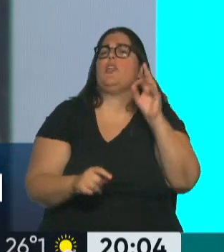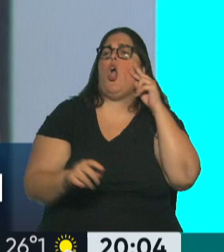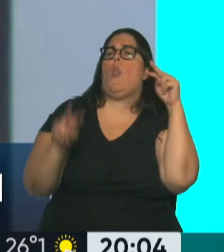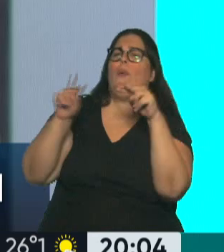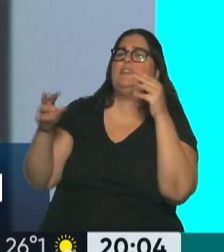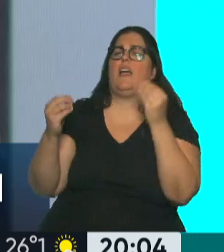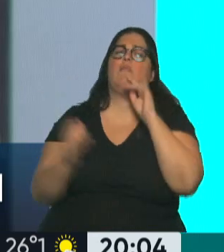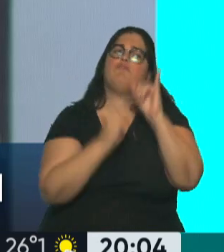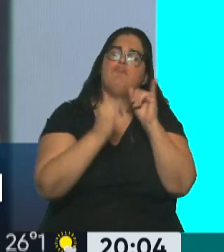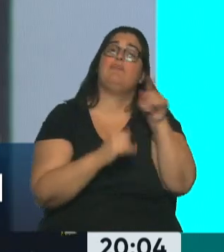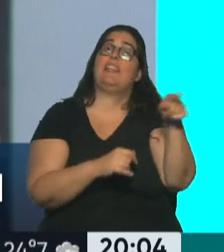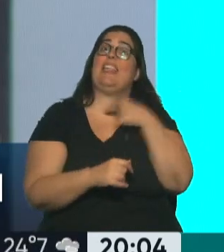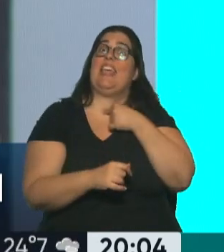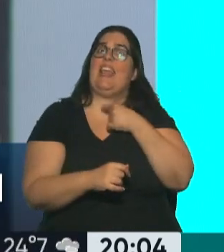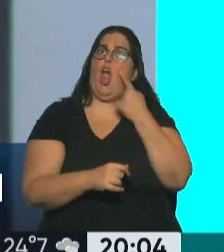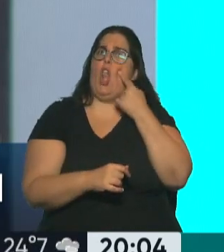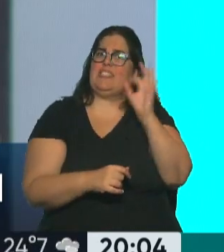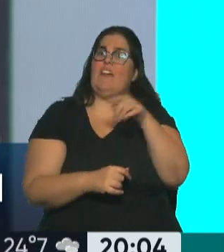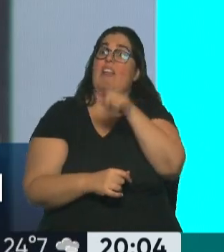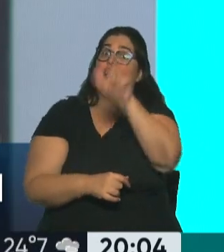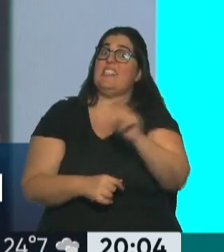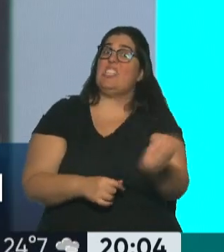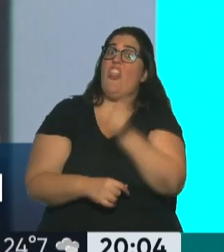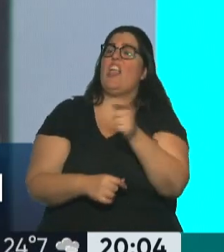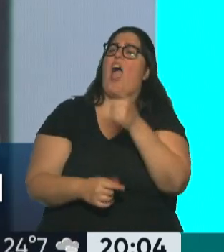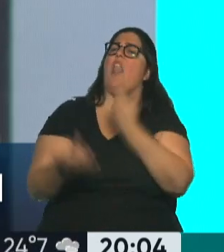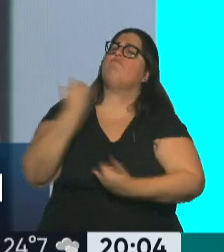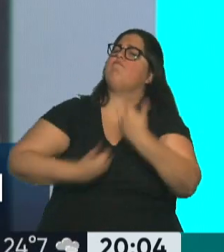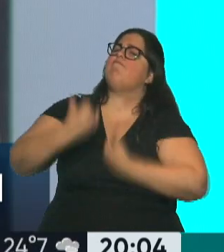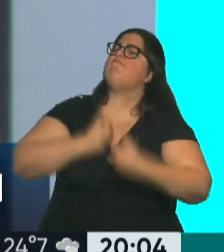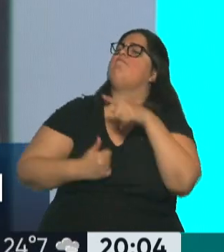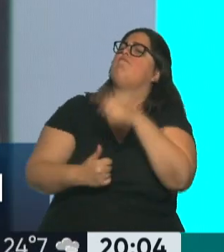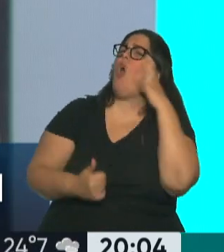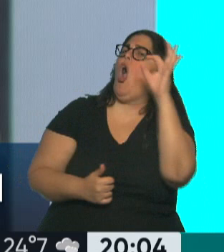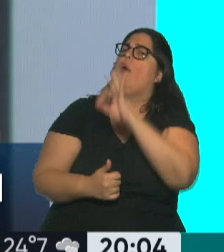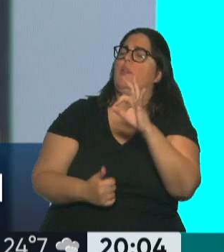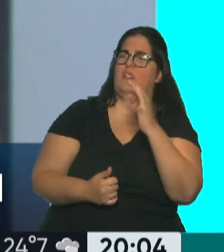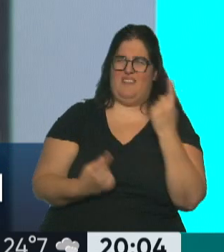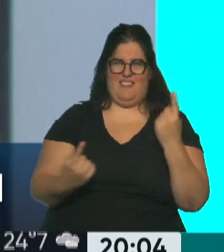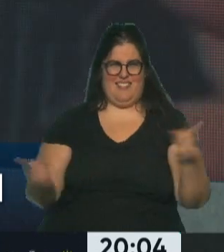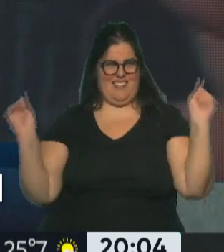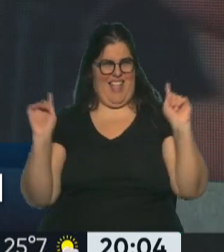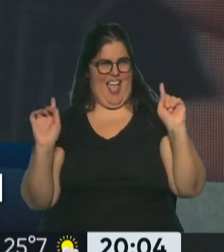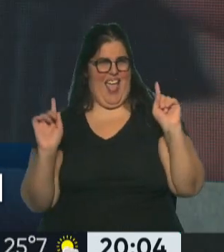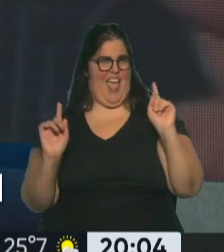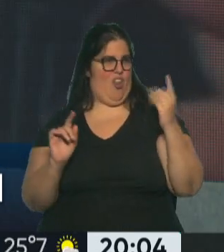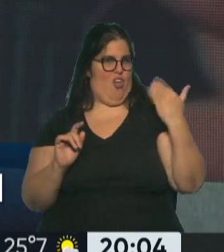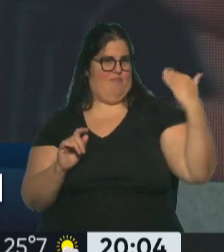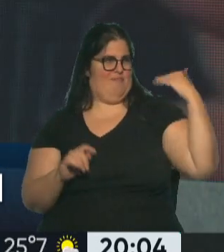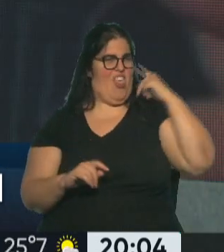conocer de la propia boca de un representante sindical eh cosa curiosa Porque estos días que estuve an